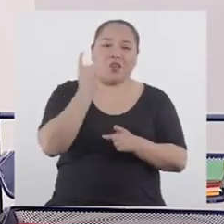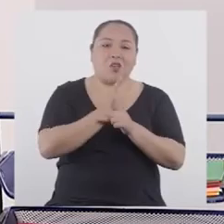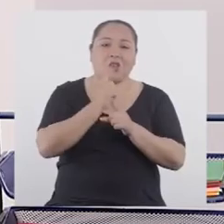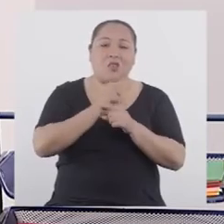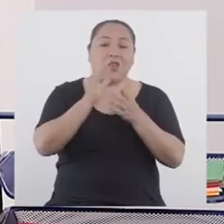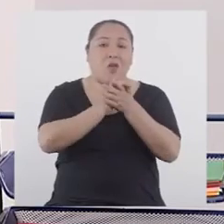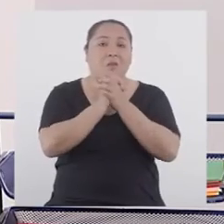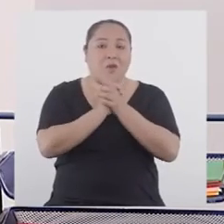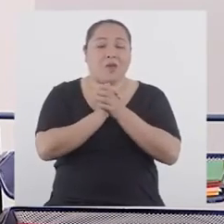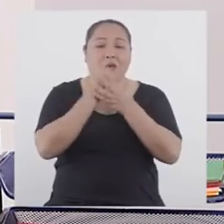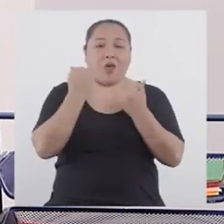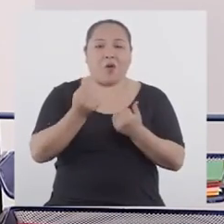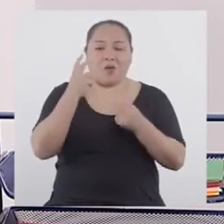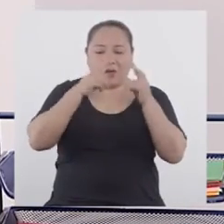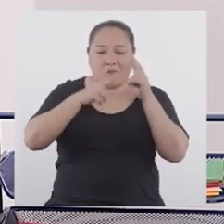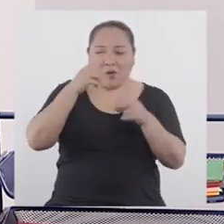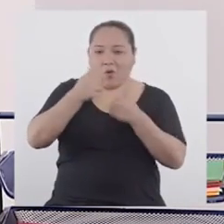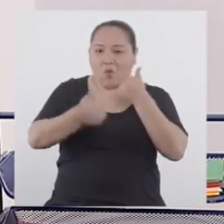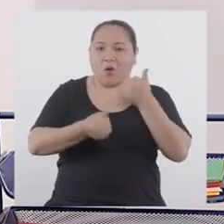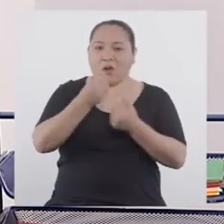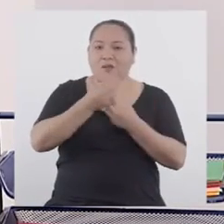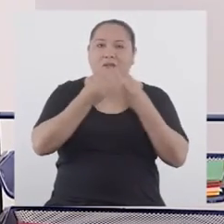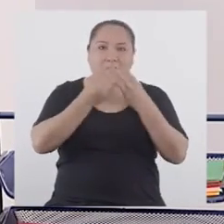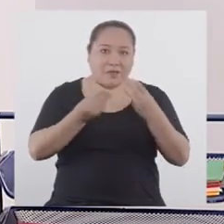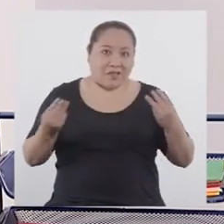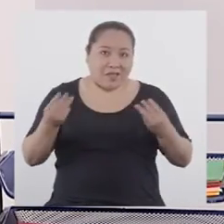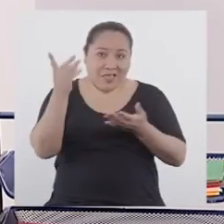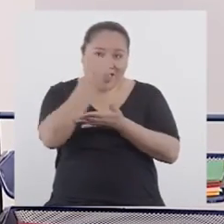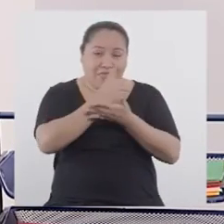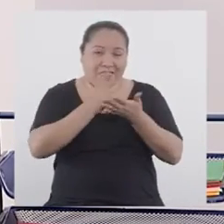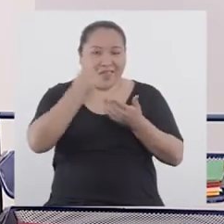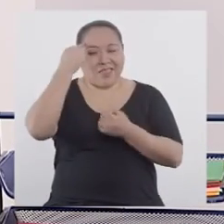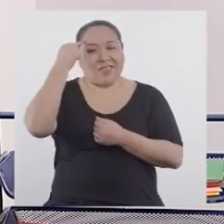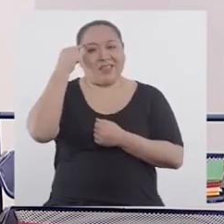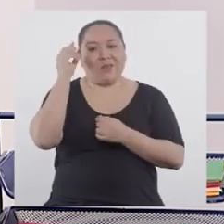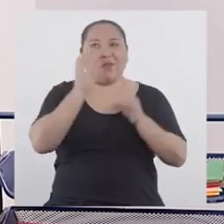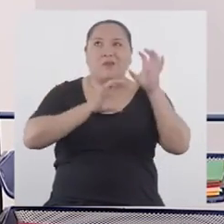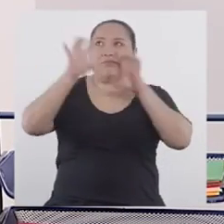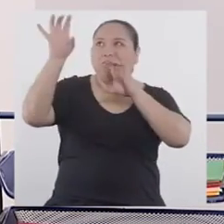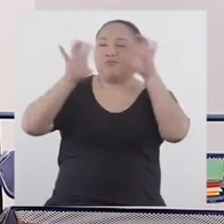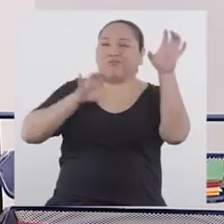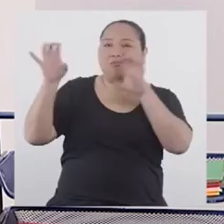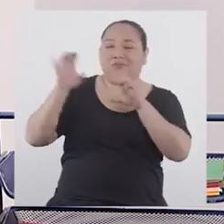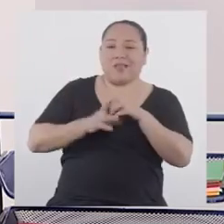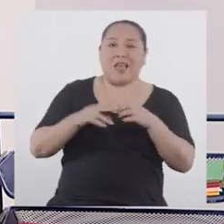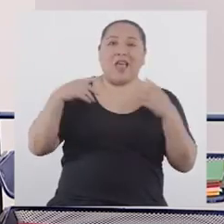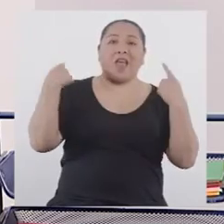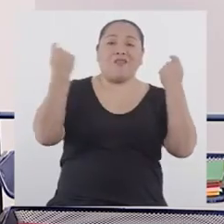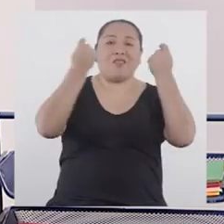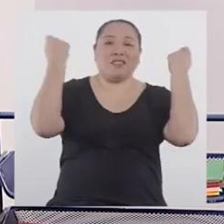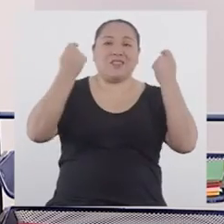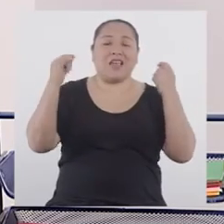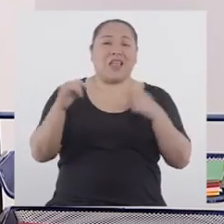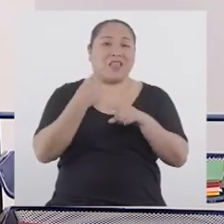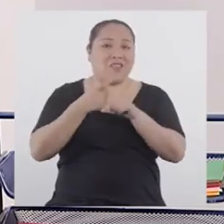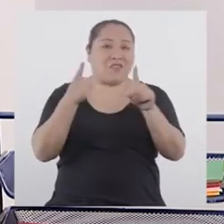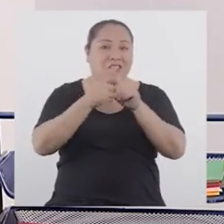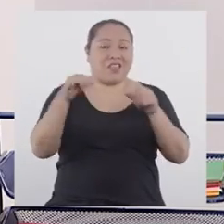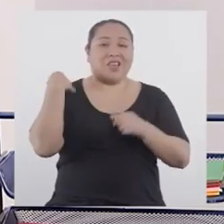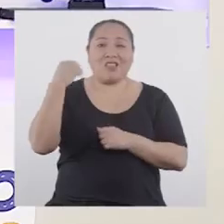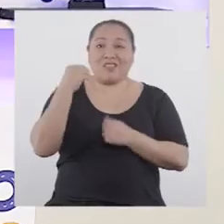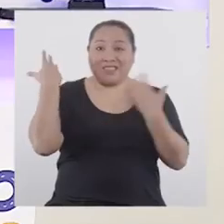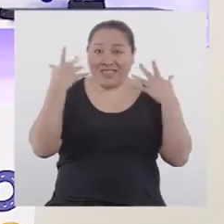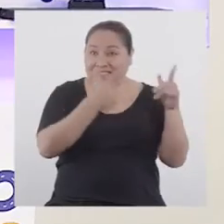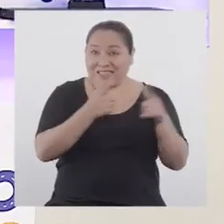Así es, amigo. Ahora toca definir qué producto hacer con el Design Thinking para decorar el Festival de la Diversidad Adolescente. ¿Manos a la